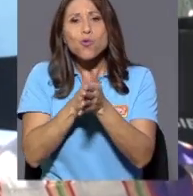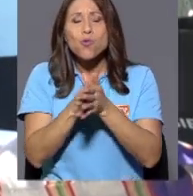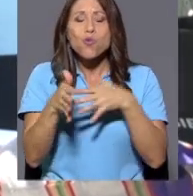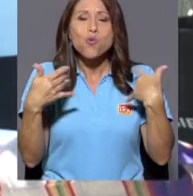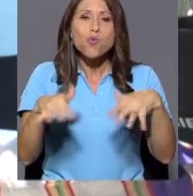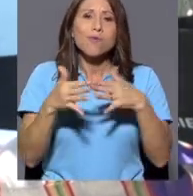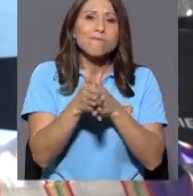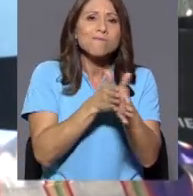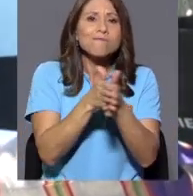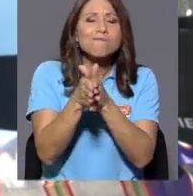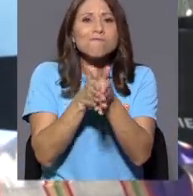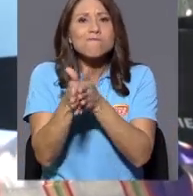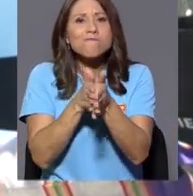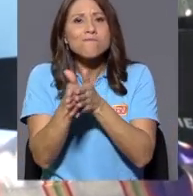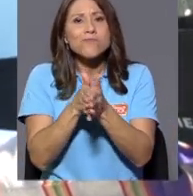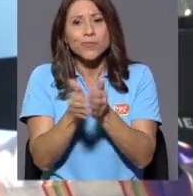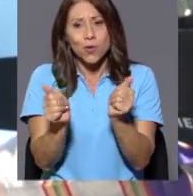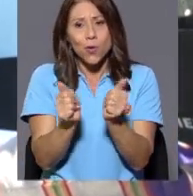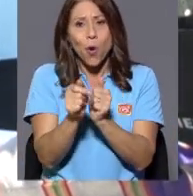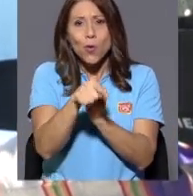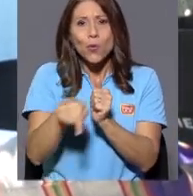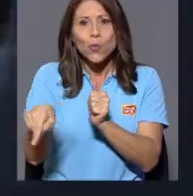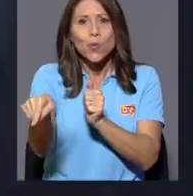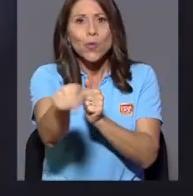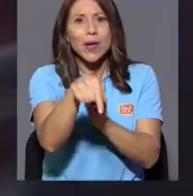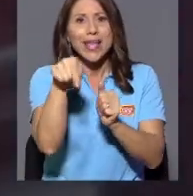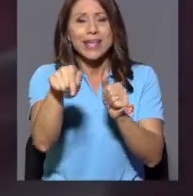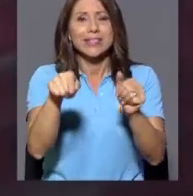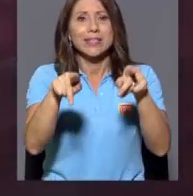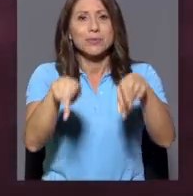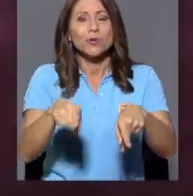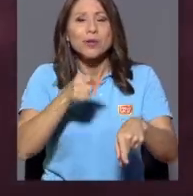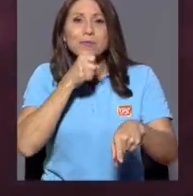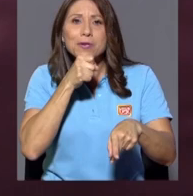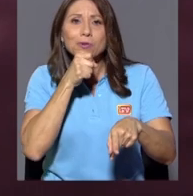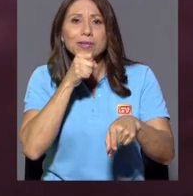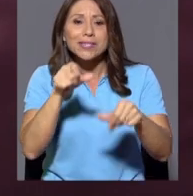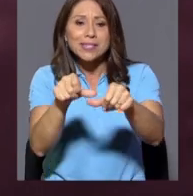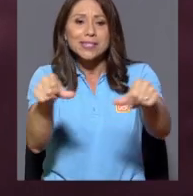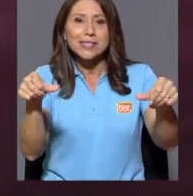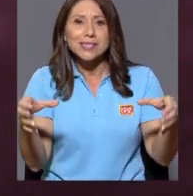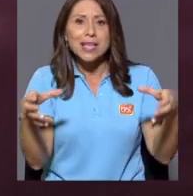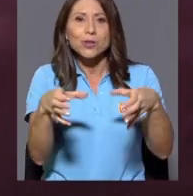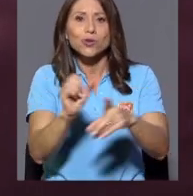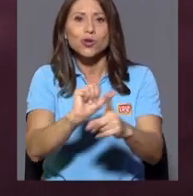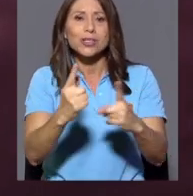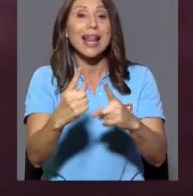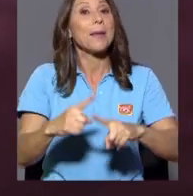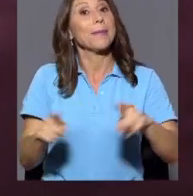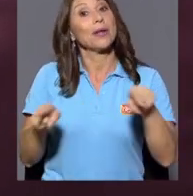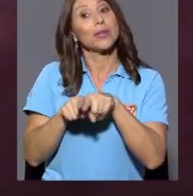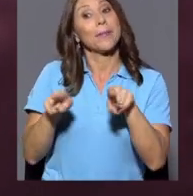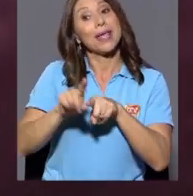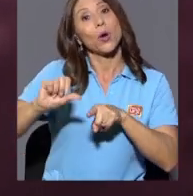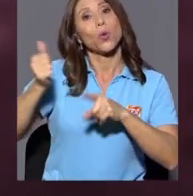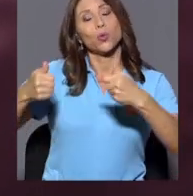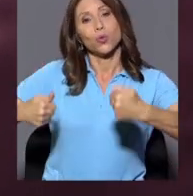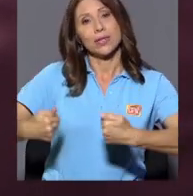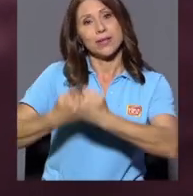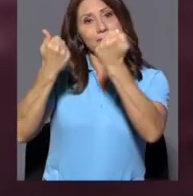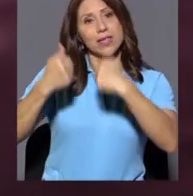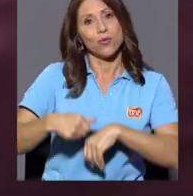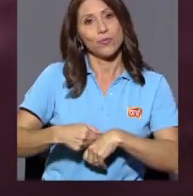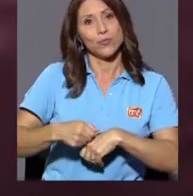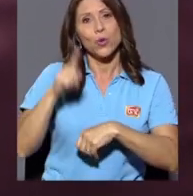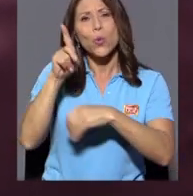qué se produce por ejemplo con este sector social pero también te podría decir que el otro desafío uno que llevamos adelante es